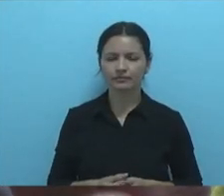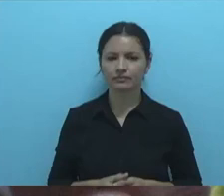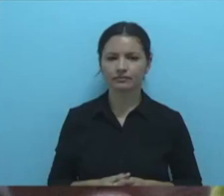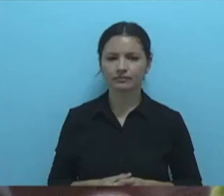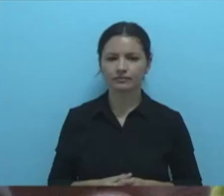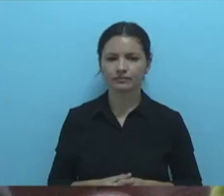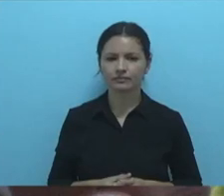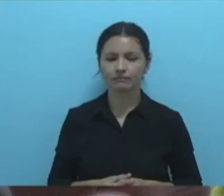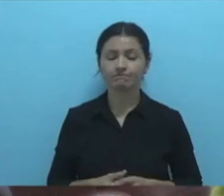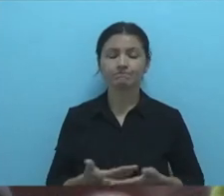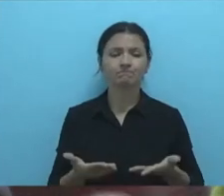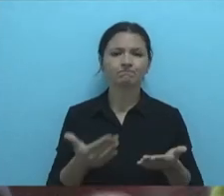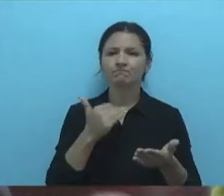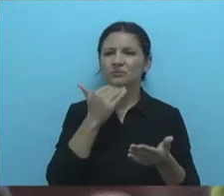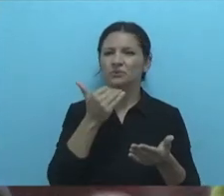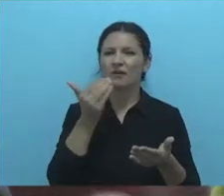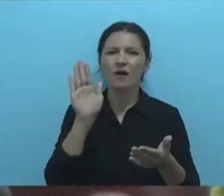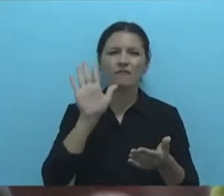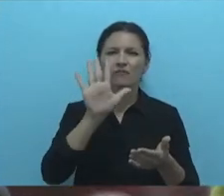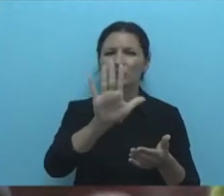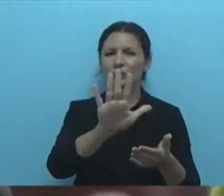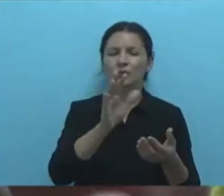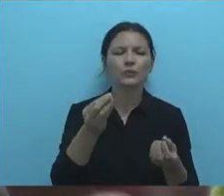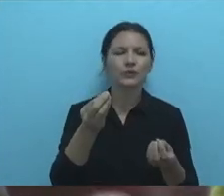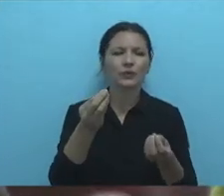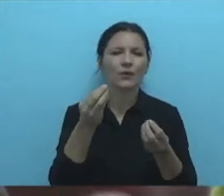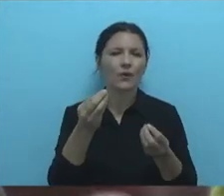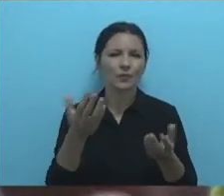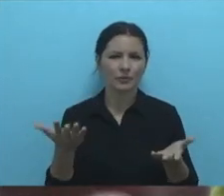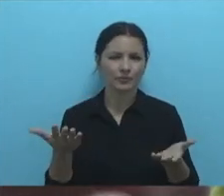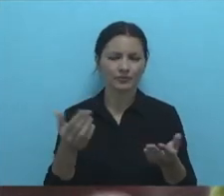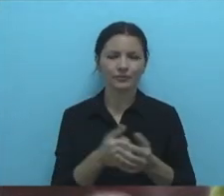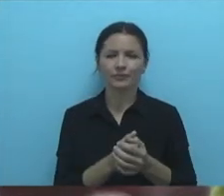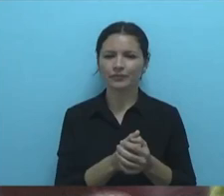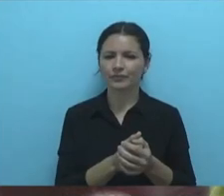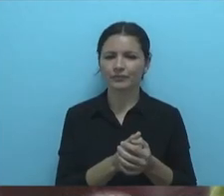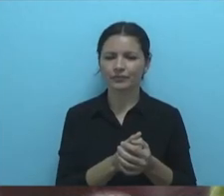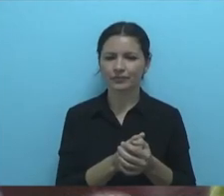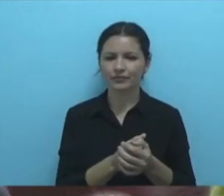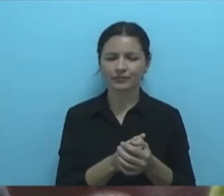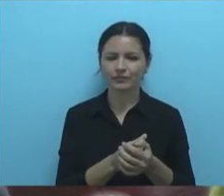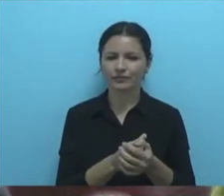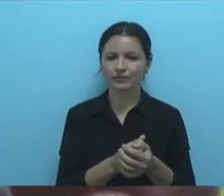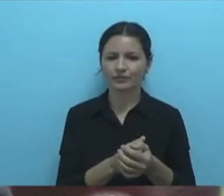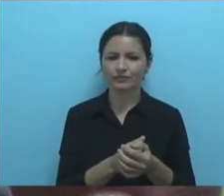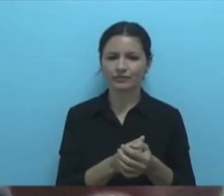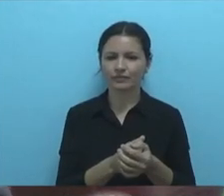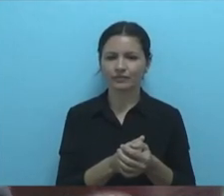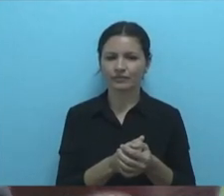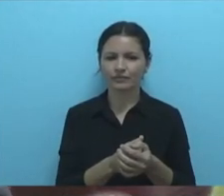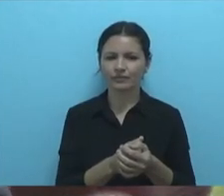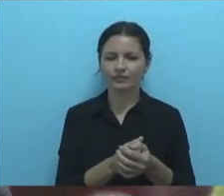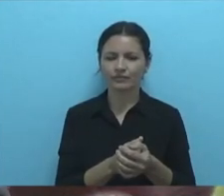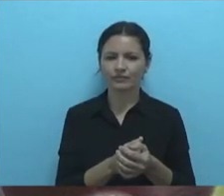habría que tener la bola de cristal para saber A quiénes van a votar los jóvenes que se suman de esta manera en las próximas